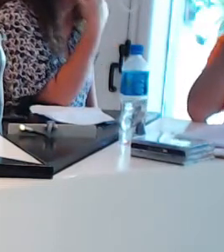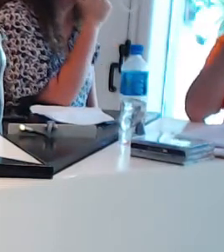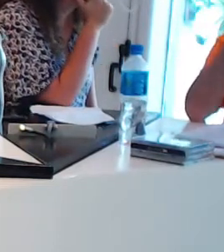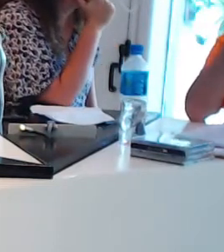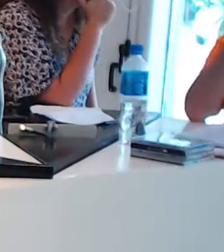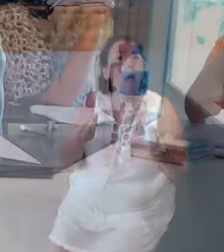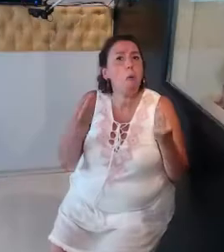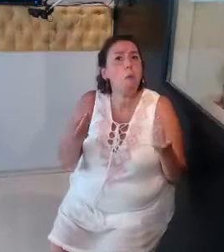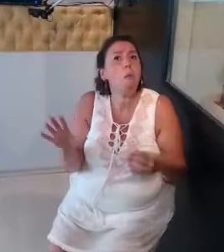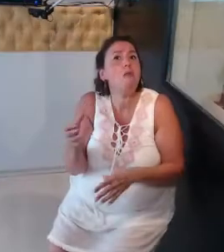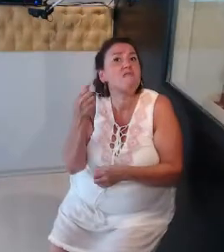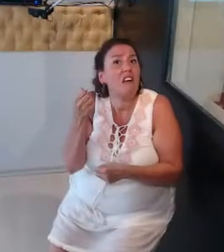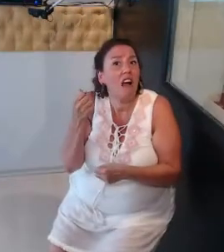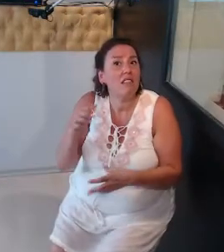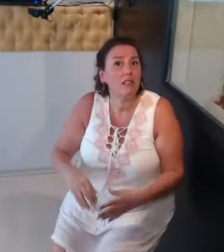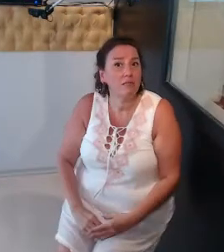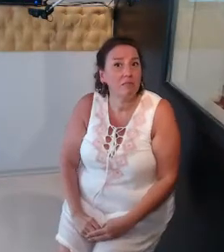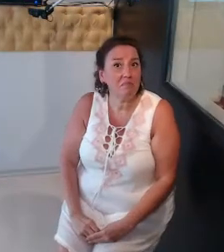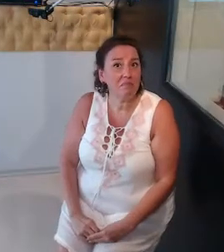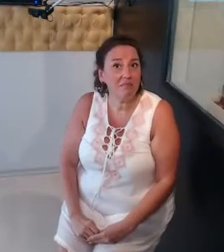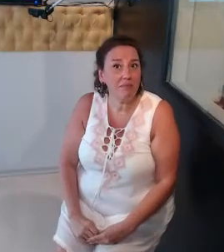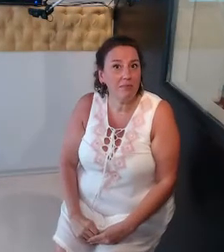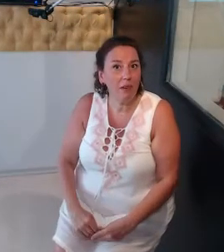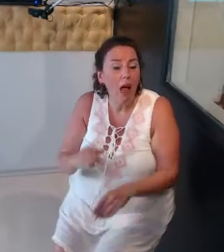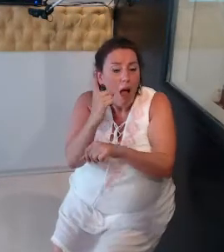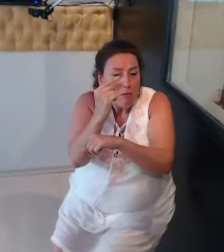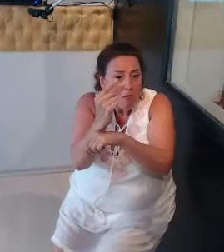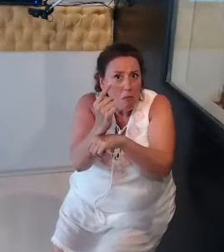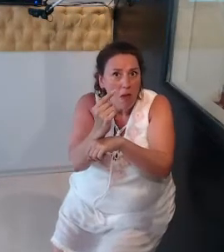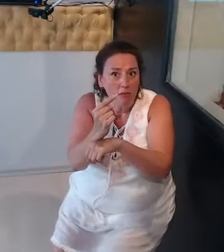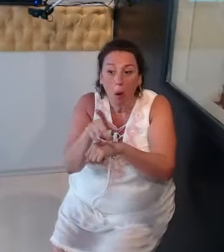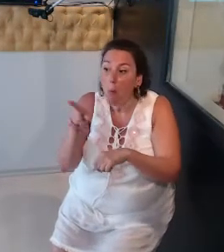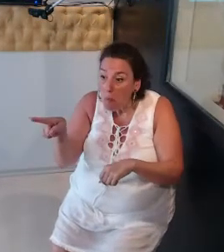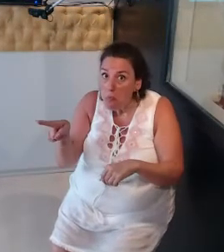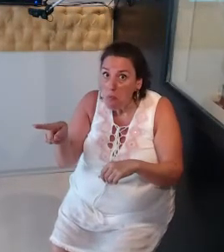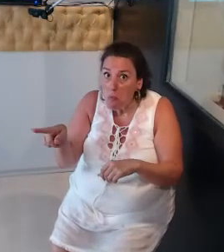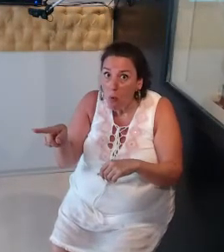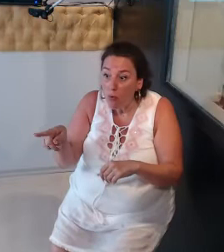Dubái? Tiene que hacer con los perros. ¿Vos llevas tu perro? No. ¿Sí?